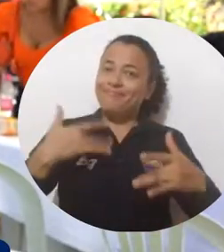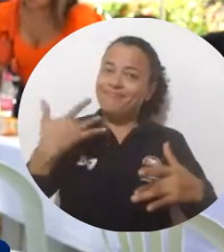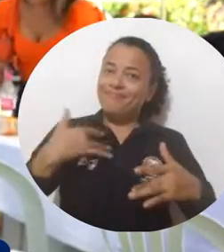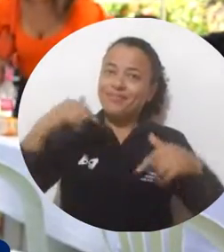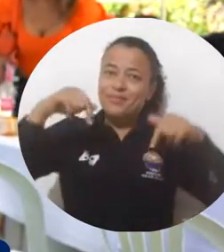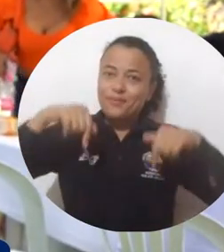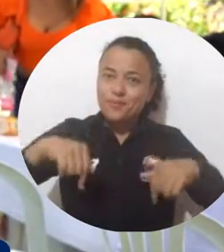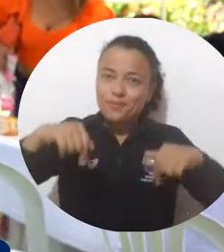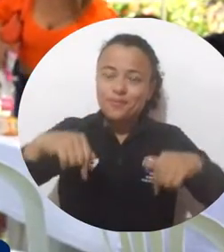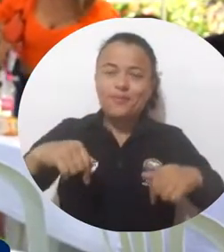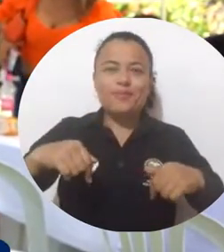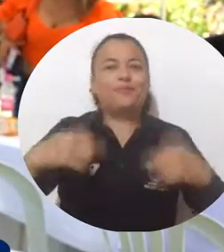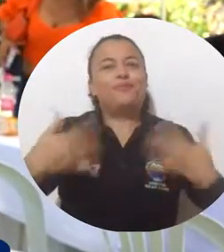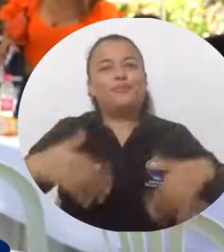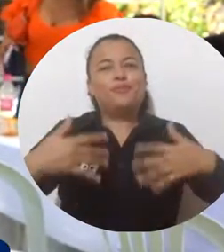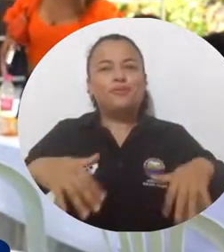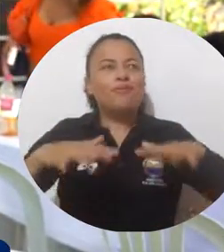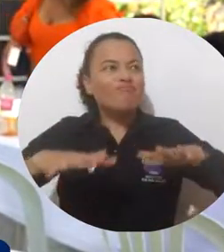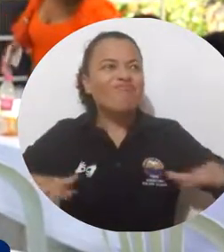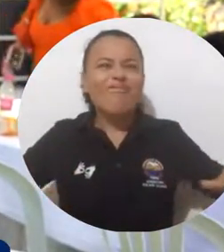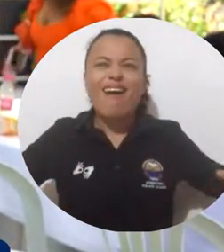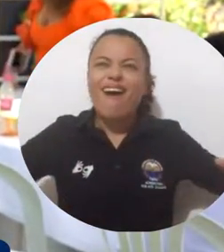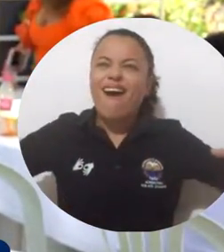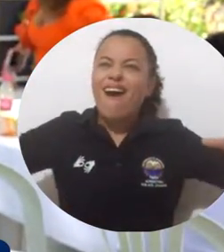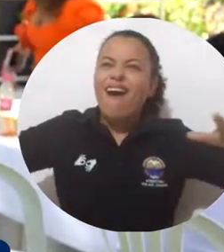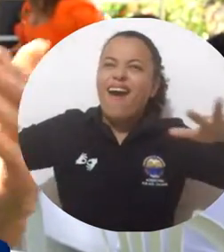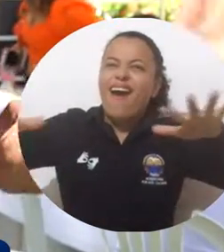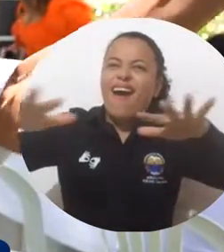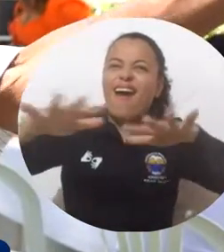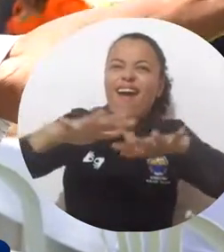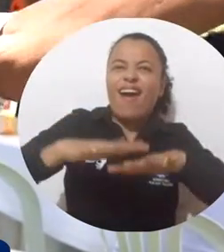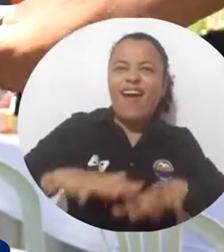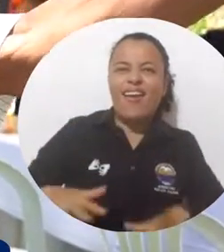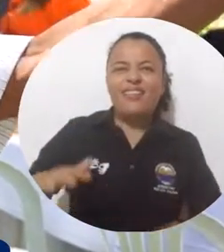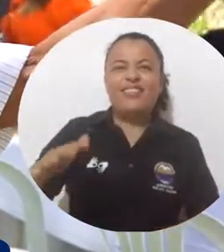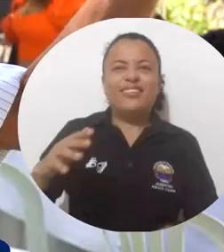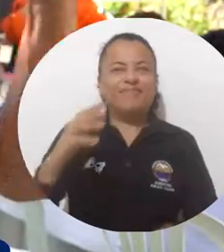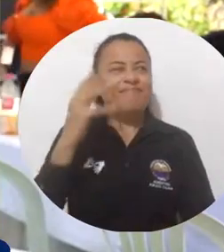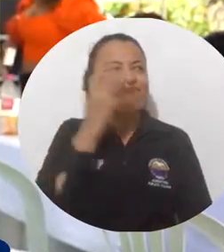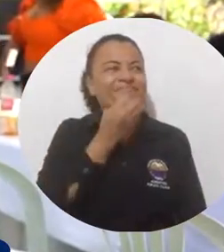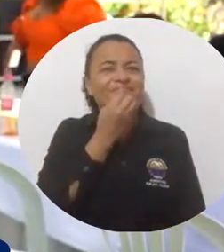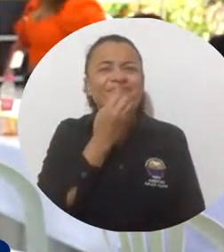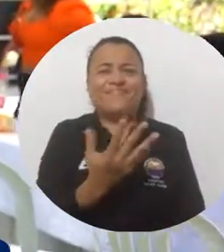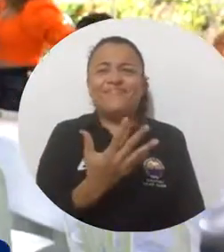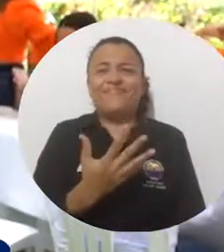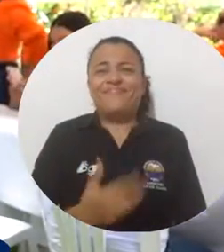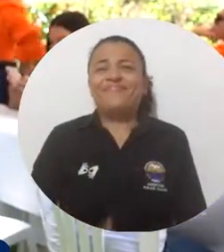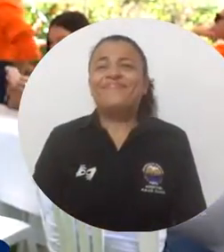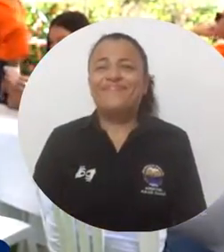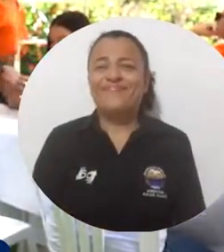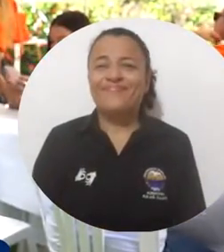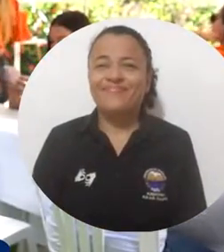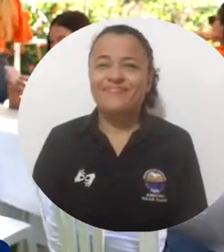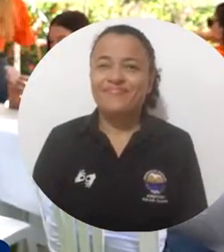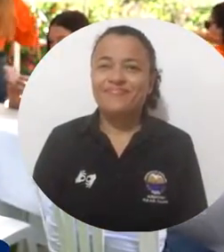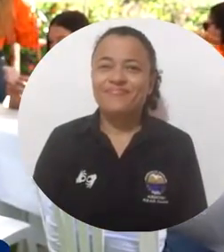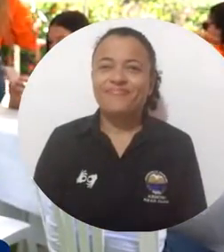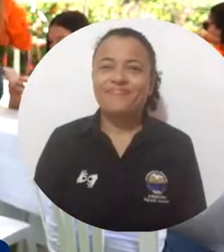Me he sentido hoy en este grandísimo lugar